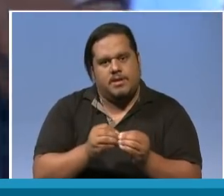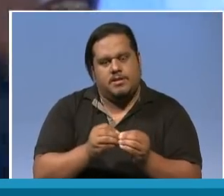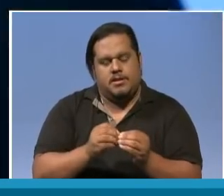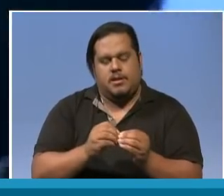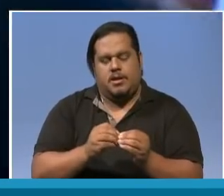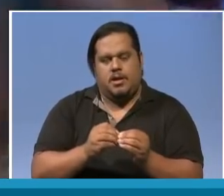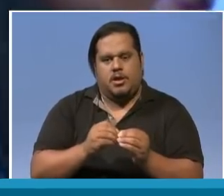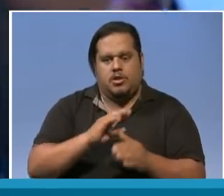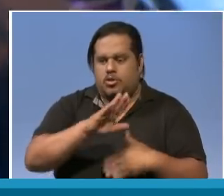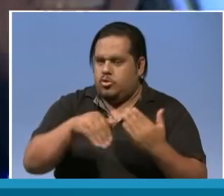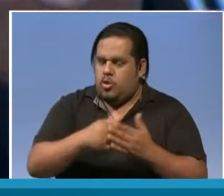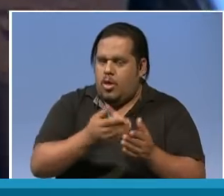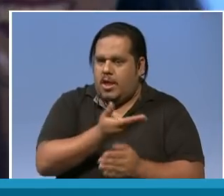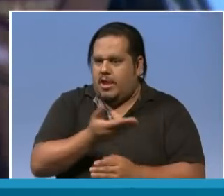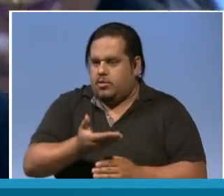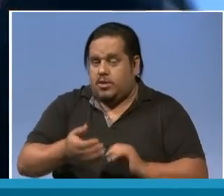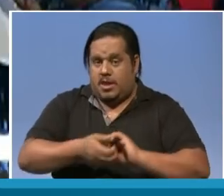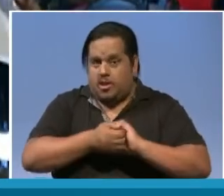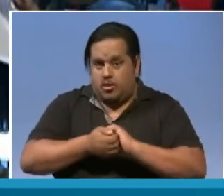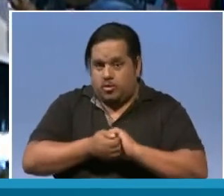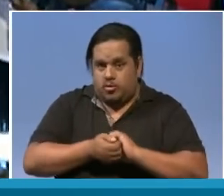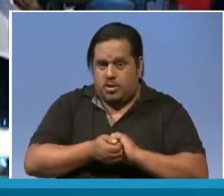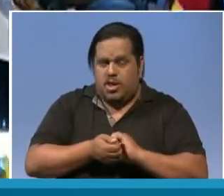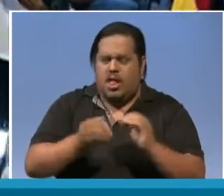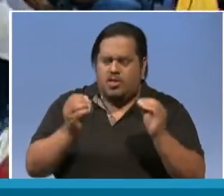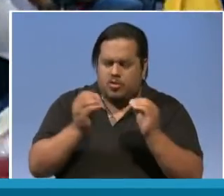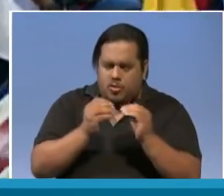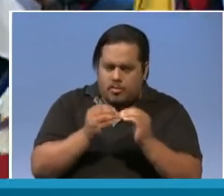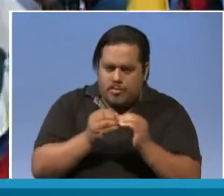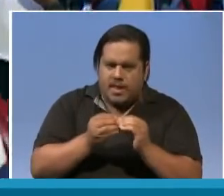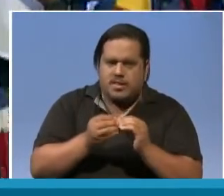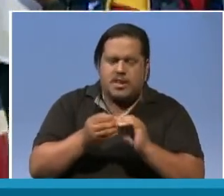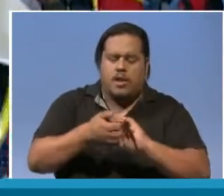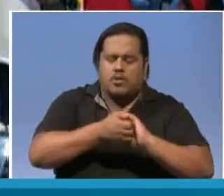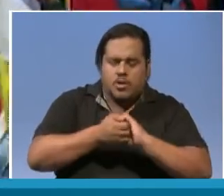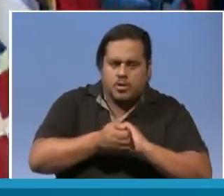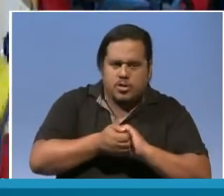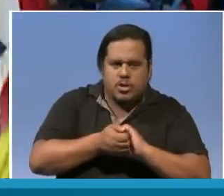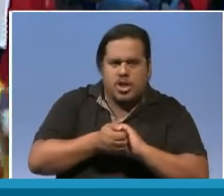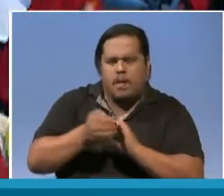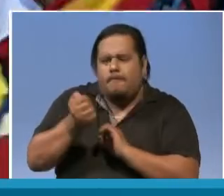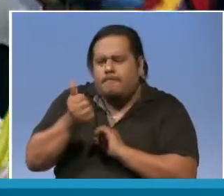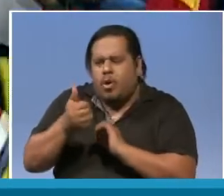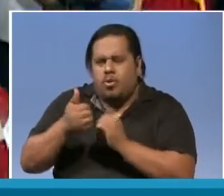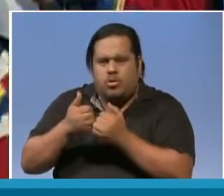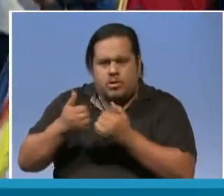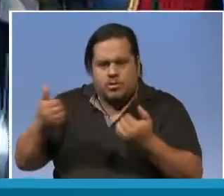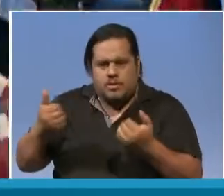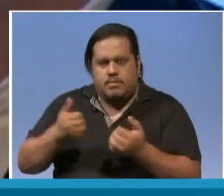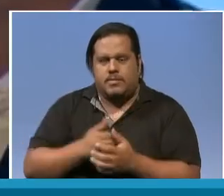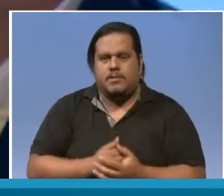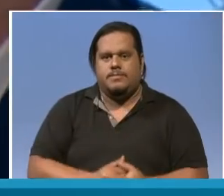que nos une que lo que nos separa. Es mucho más lo que nos une que lo que nos separa.